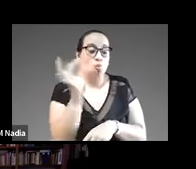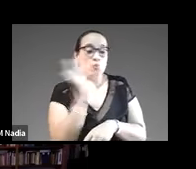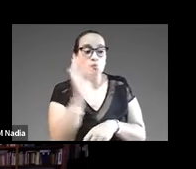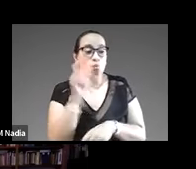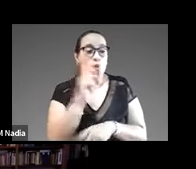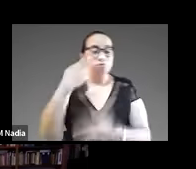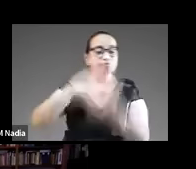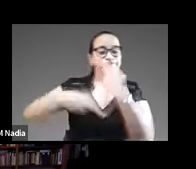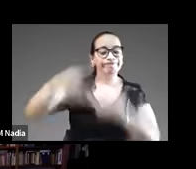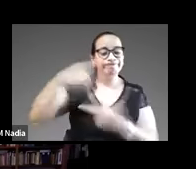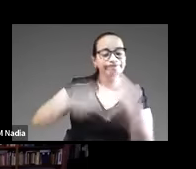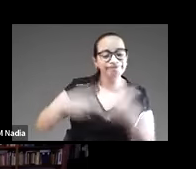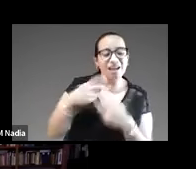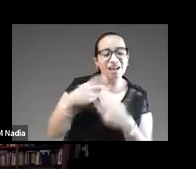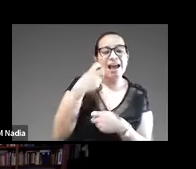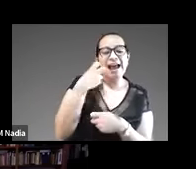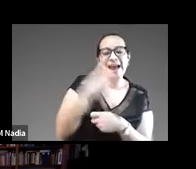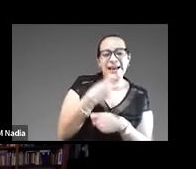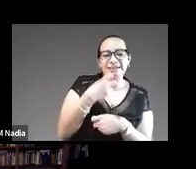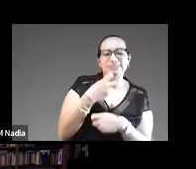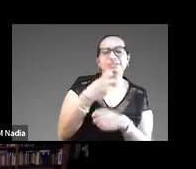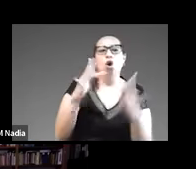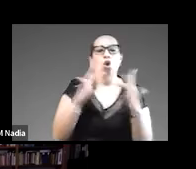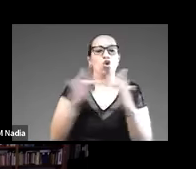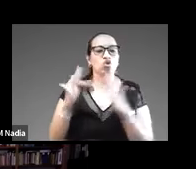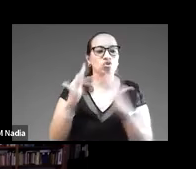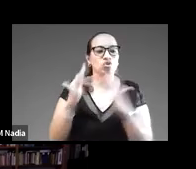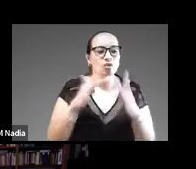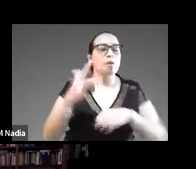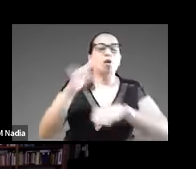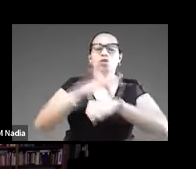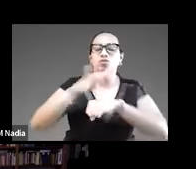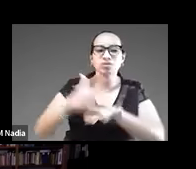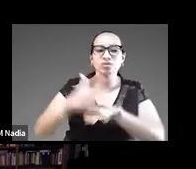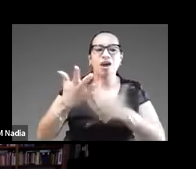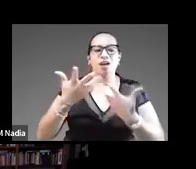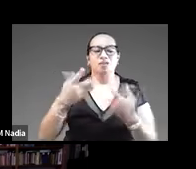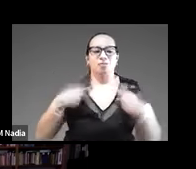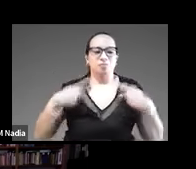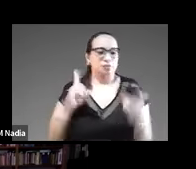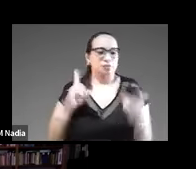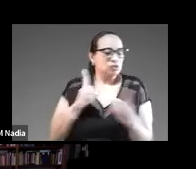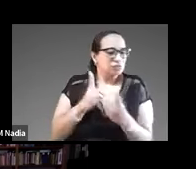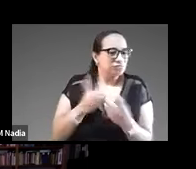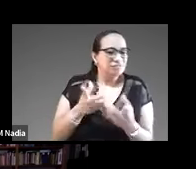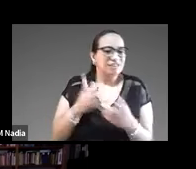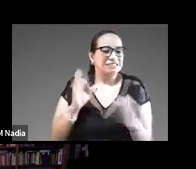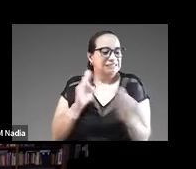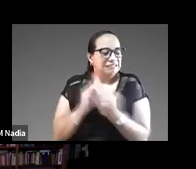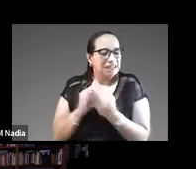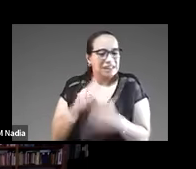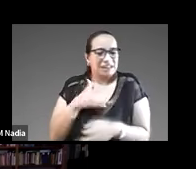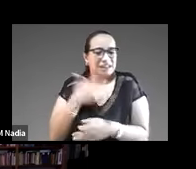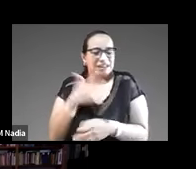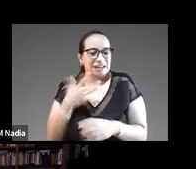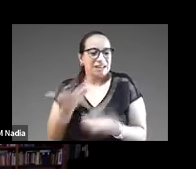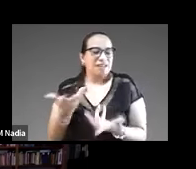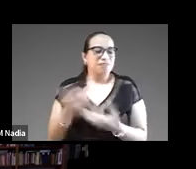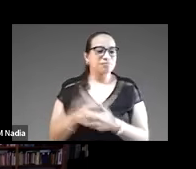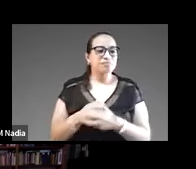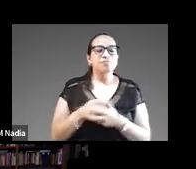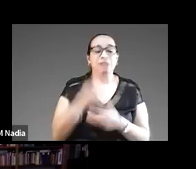a una dinámica de contacto físico, ¿no? Cercano, ¿no? O sea,